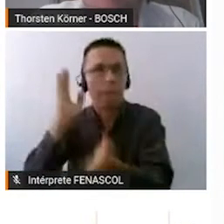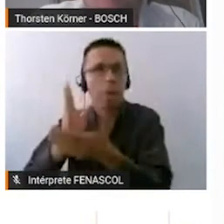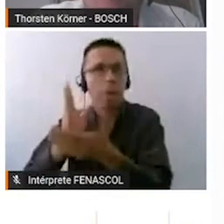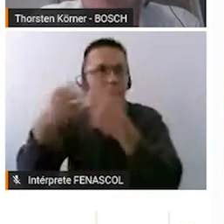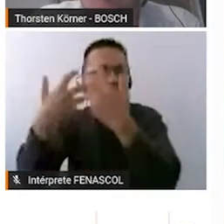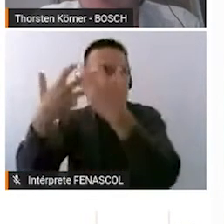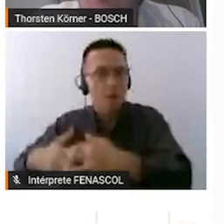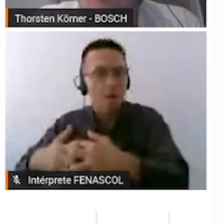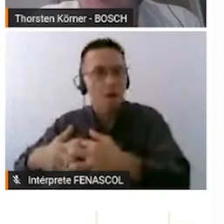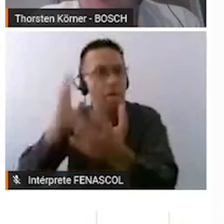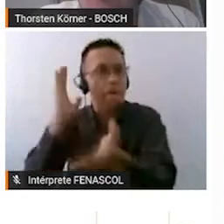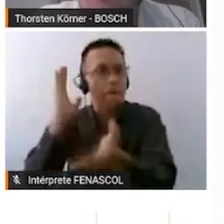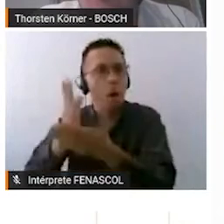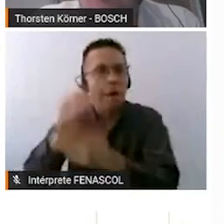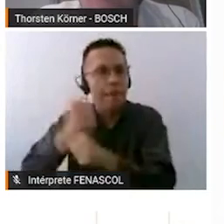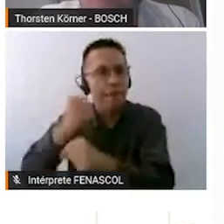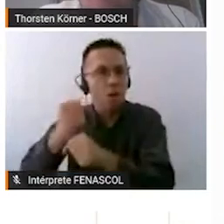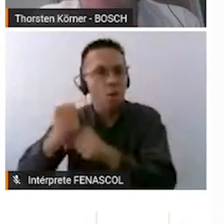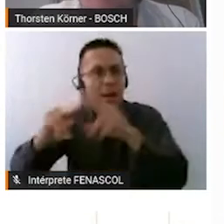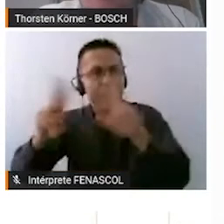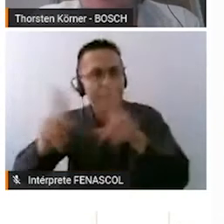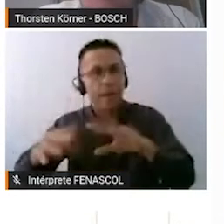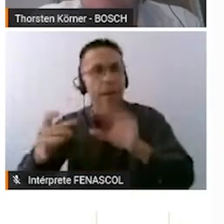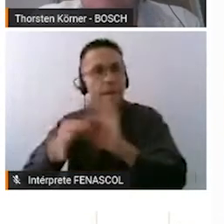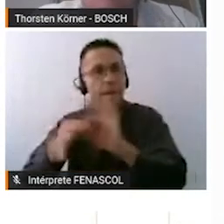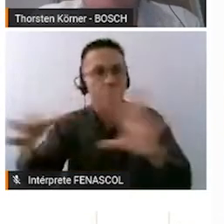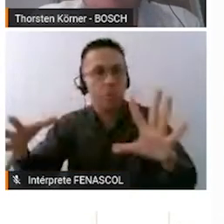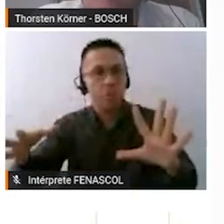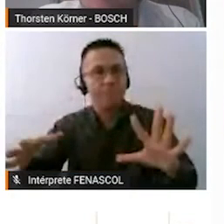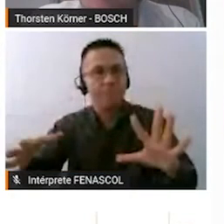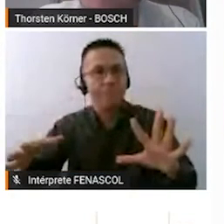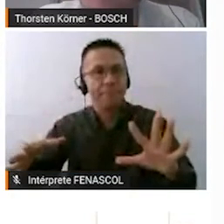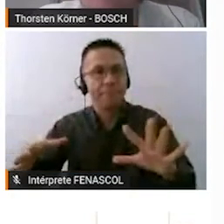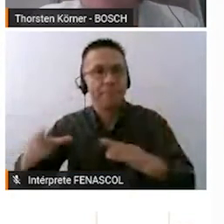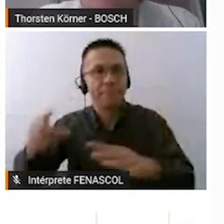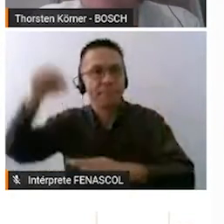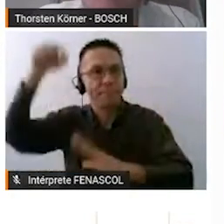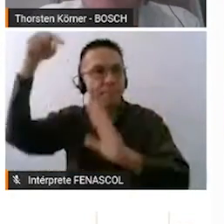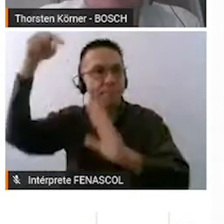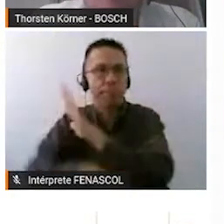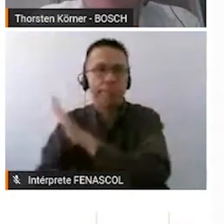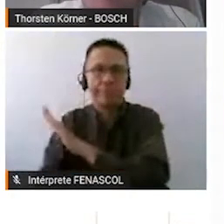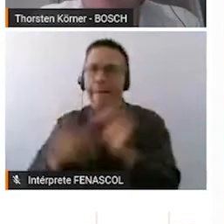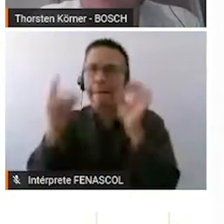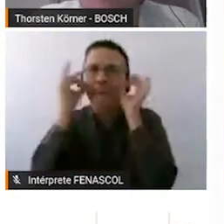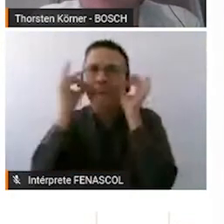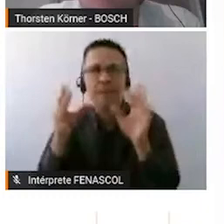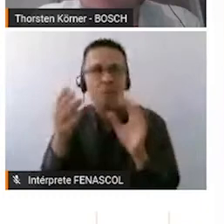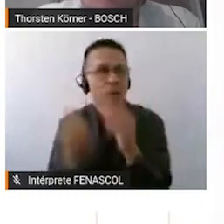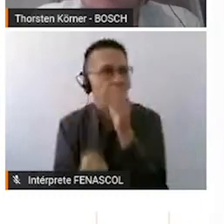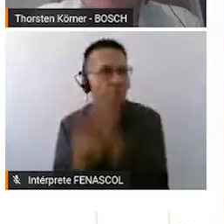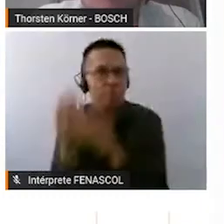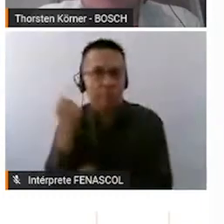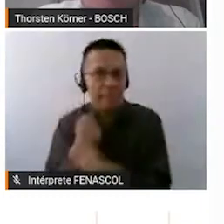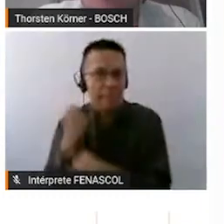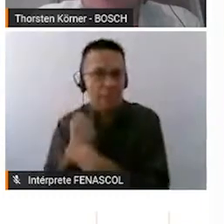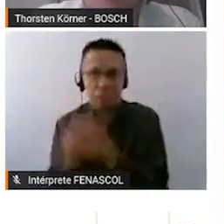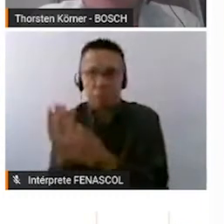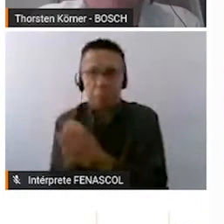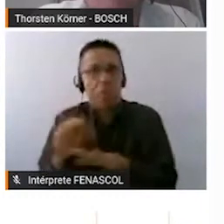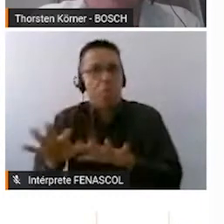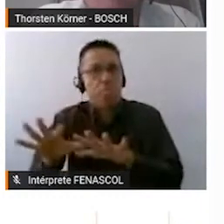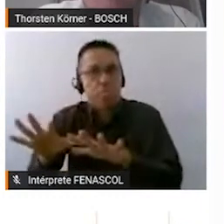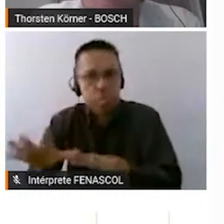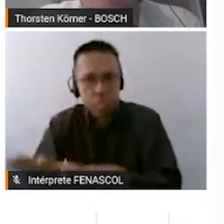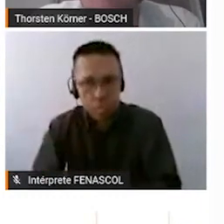sería cataclísmico y no permitiría una producción adecuada. Por esa razón, básicamente, es